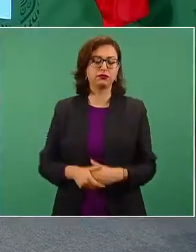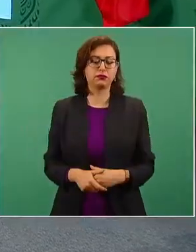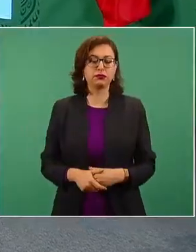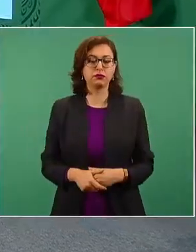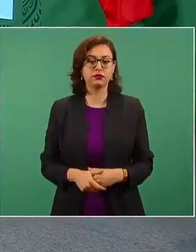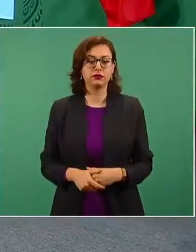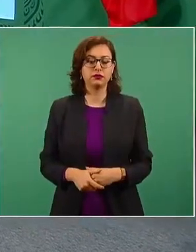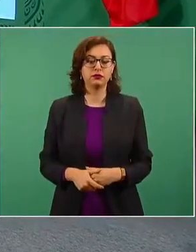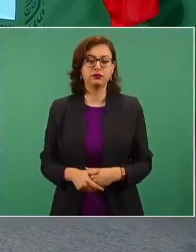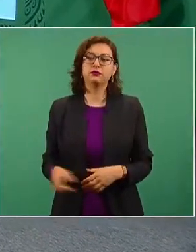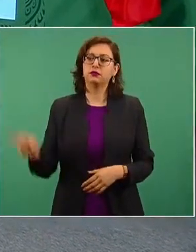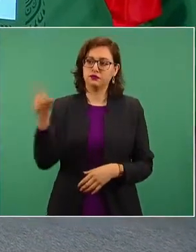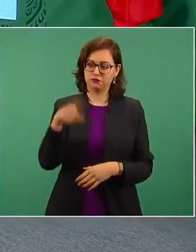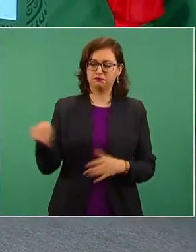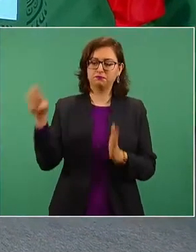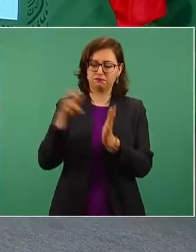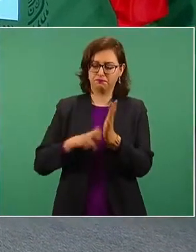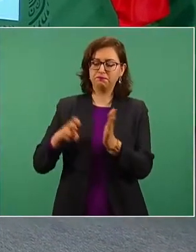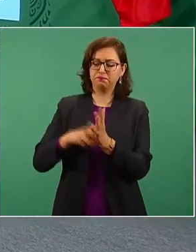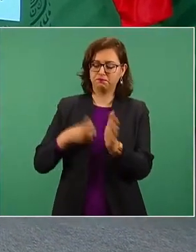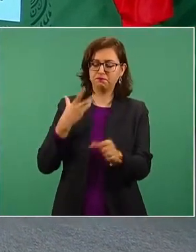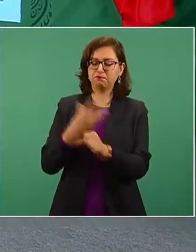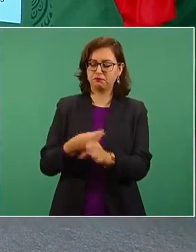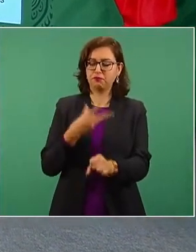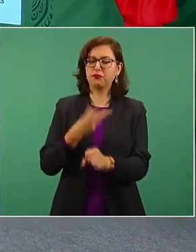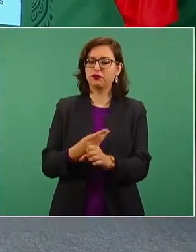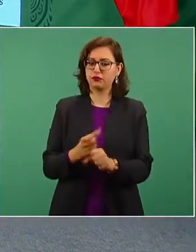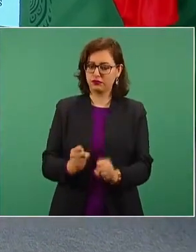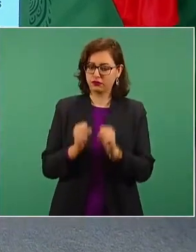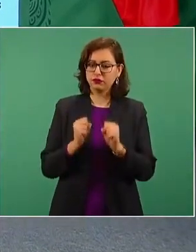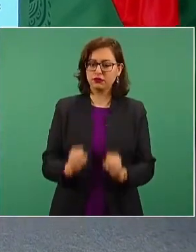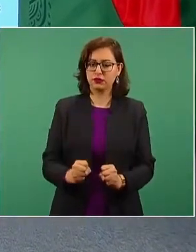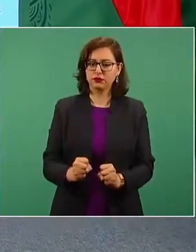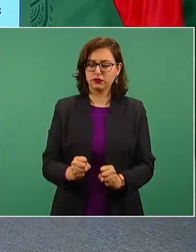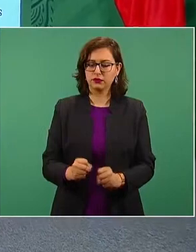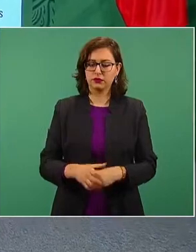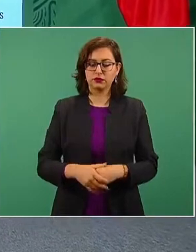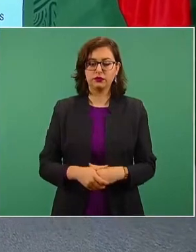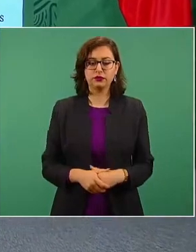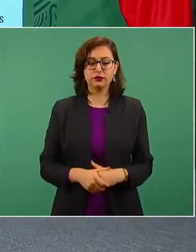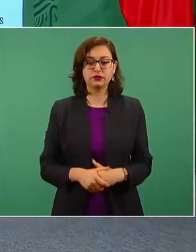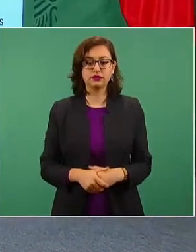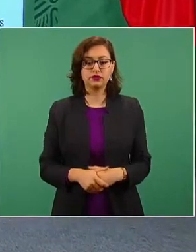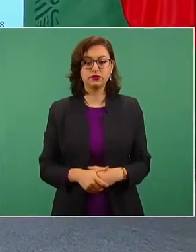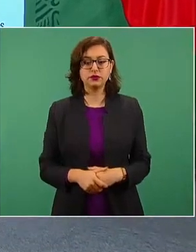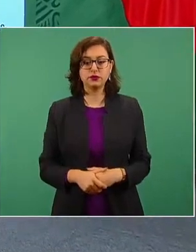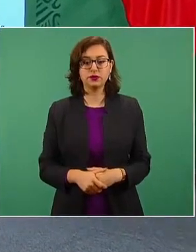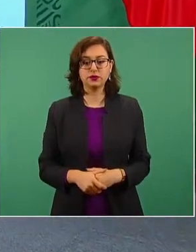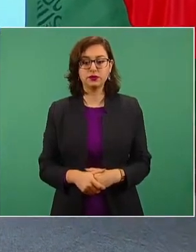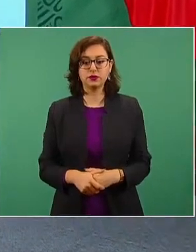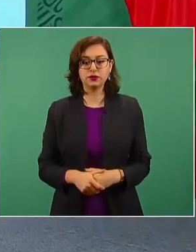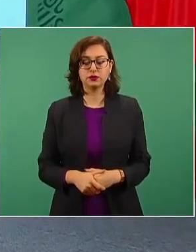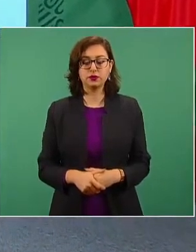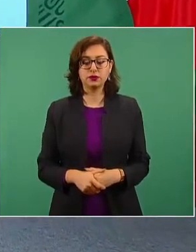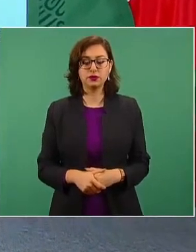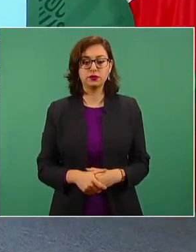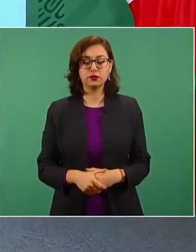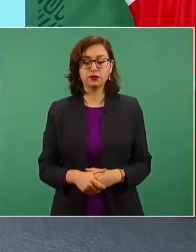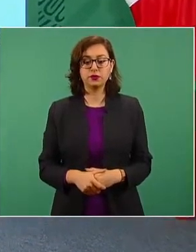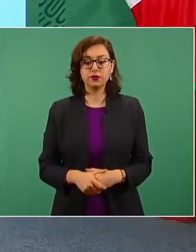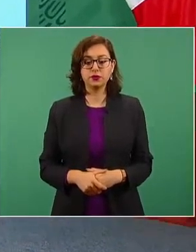y seguramente van a tomar en cuenta tu punto de vista. Nosotros